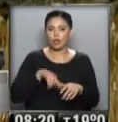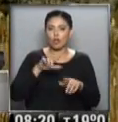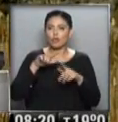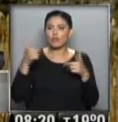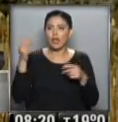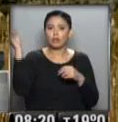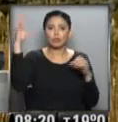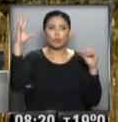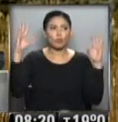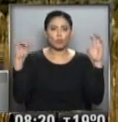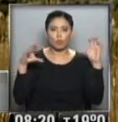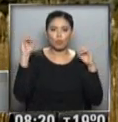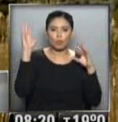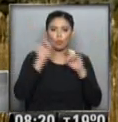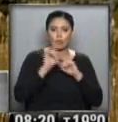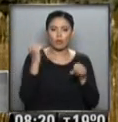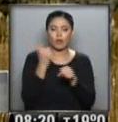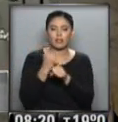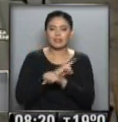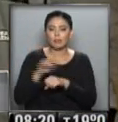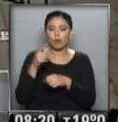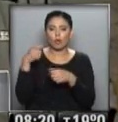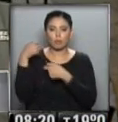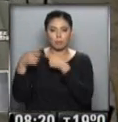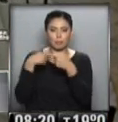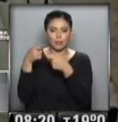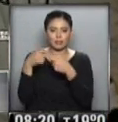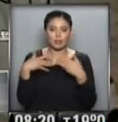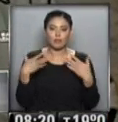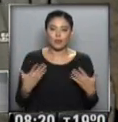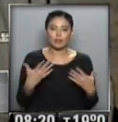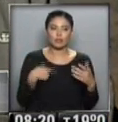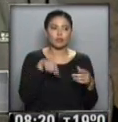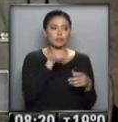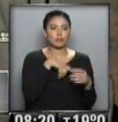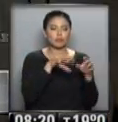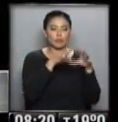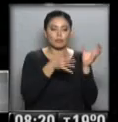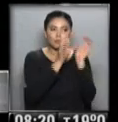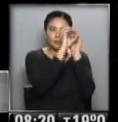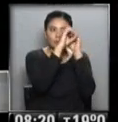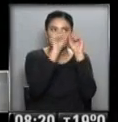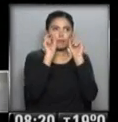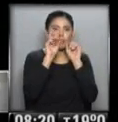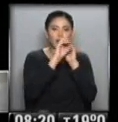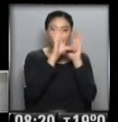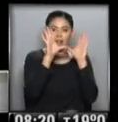contaminación, tanto lumínica como industrial. Debido a eso, es la calidad que posee este sitio.